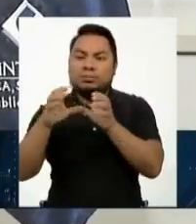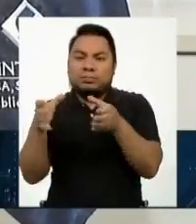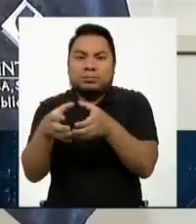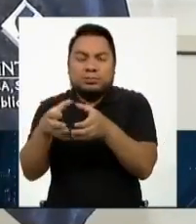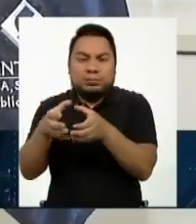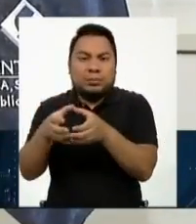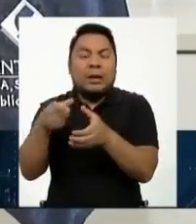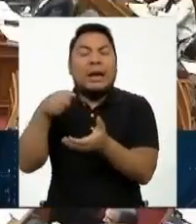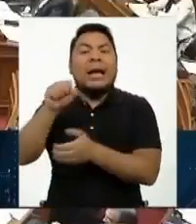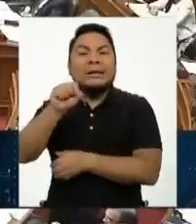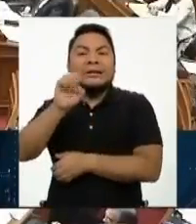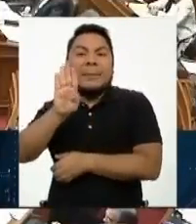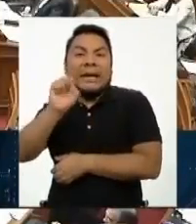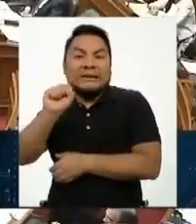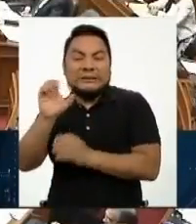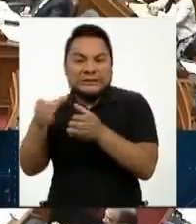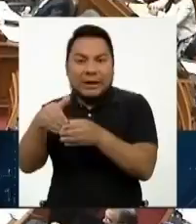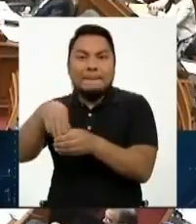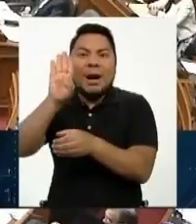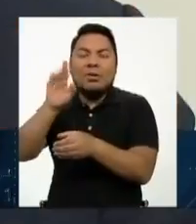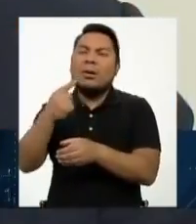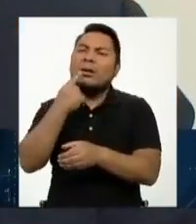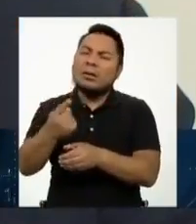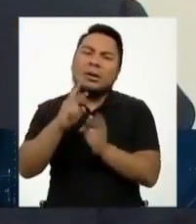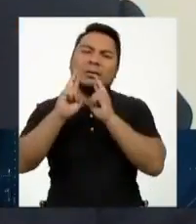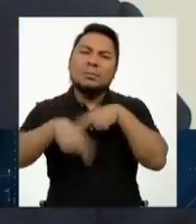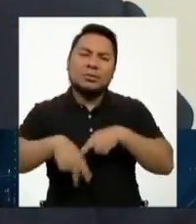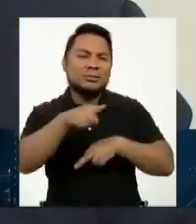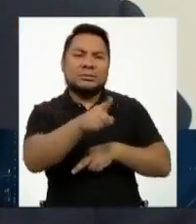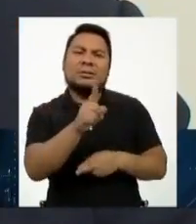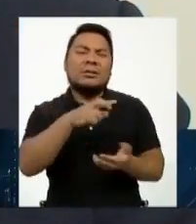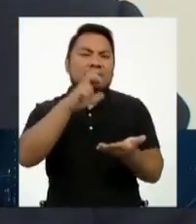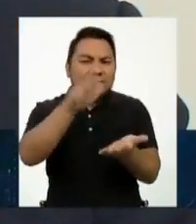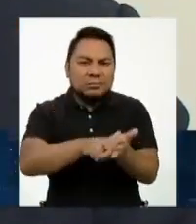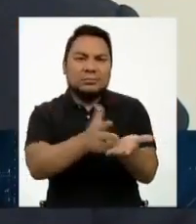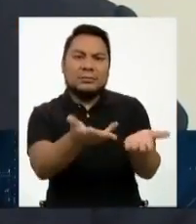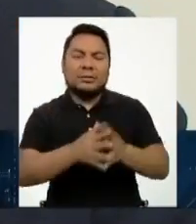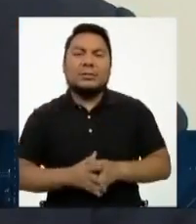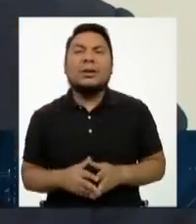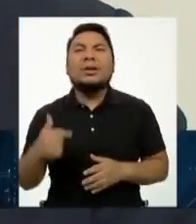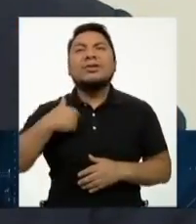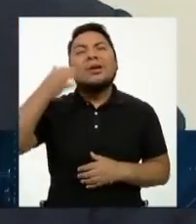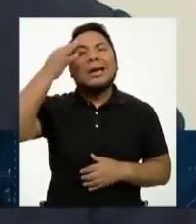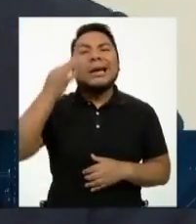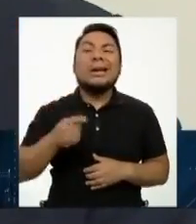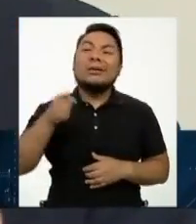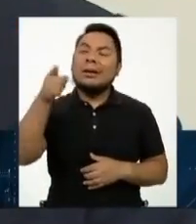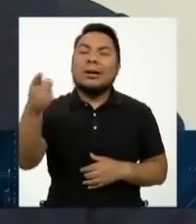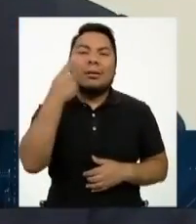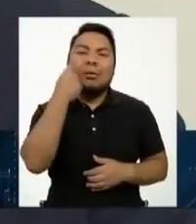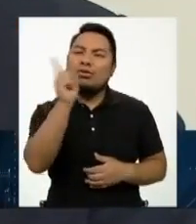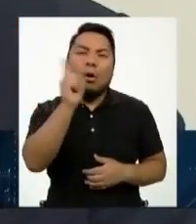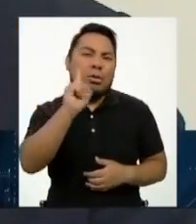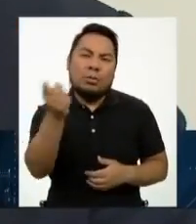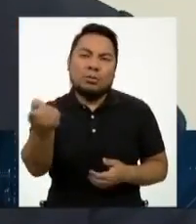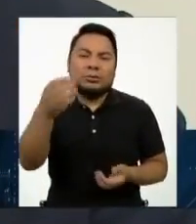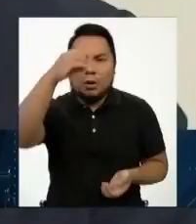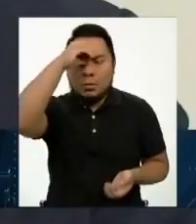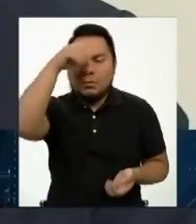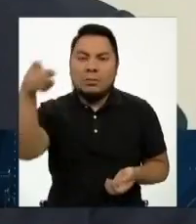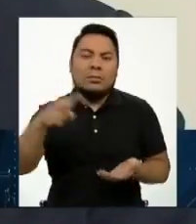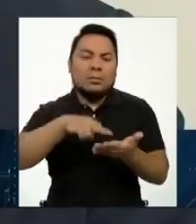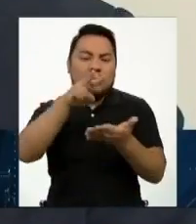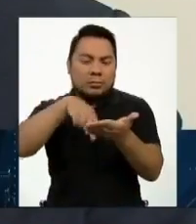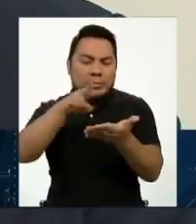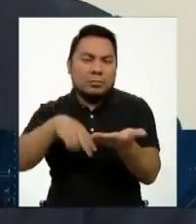se pronunciaron por este resultado adverso. Yo creo que hay un desconocimiento de las cooperativas. He escuchado en todas las bancadas,